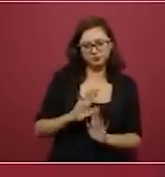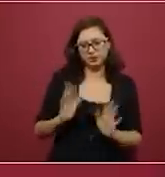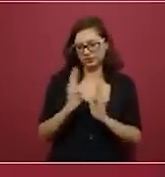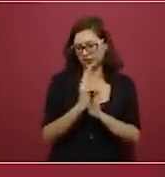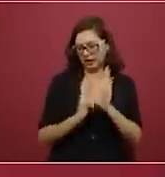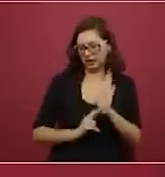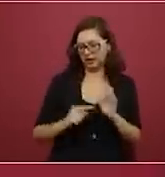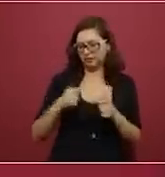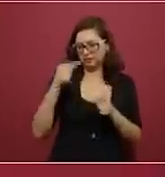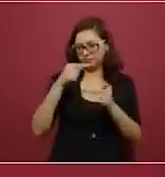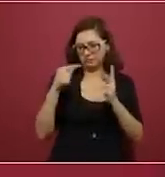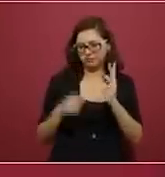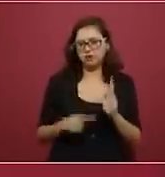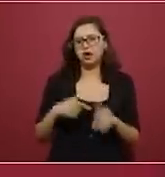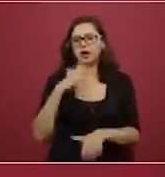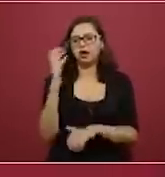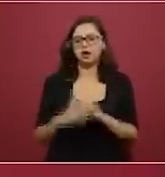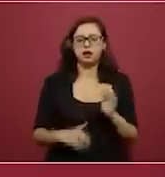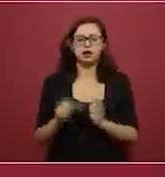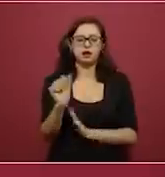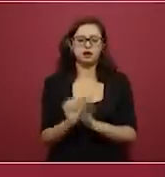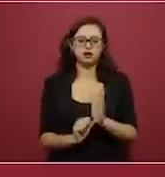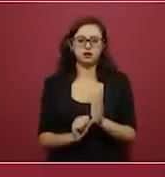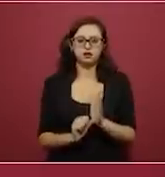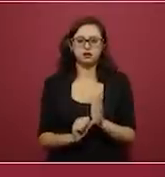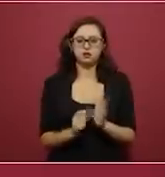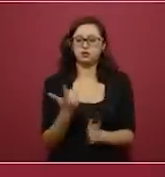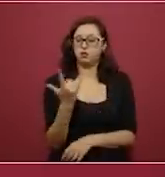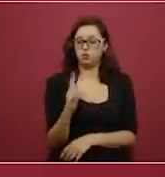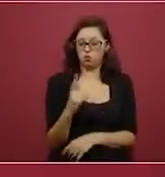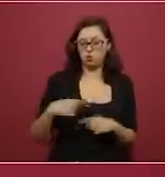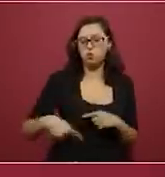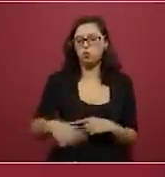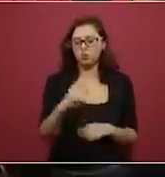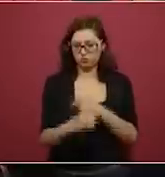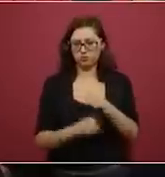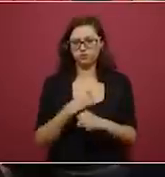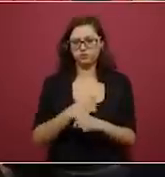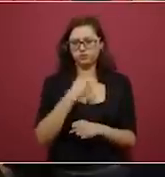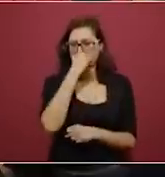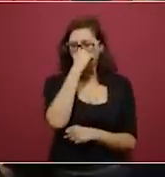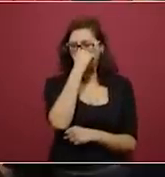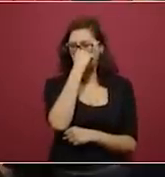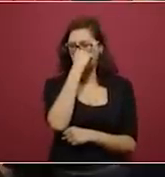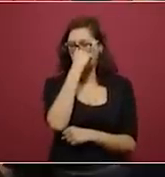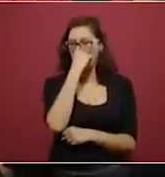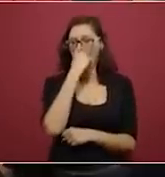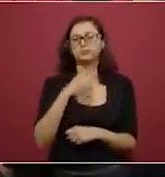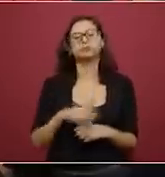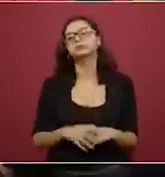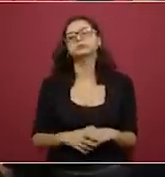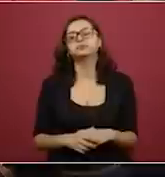y habrá de concluir el mes de julio próximo aprovecho para